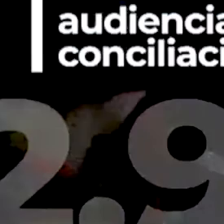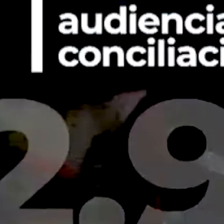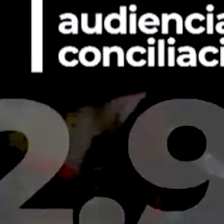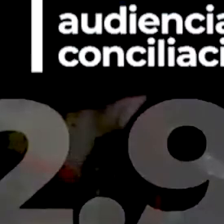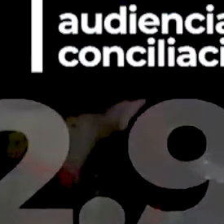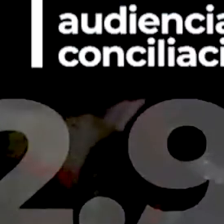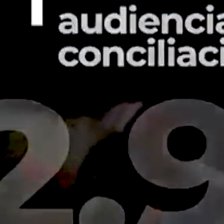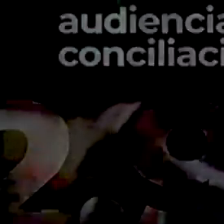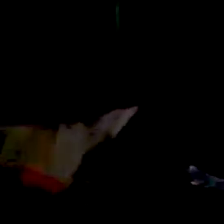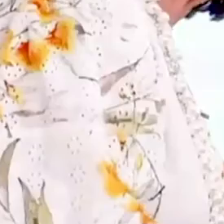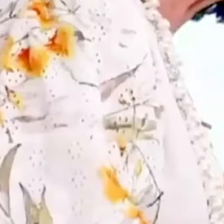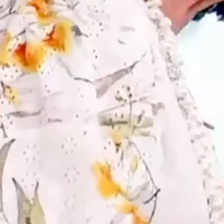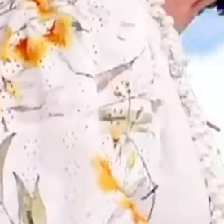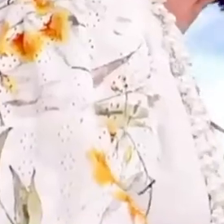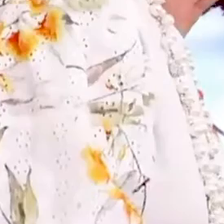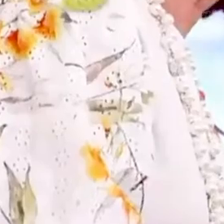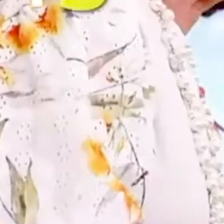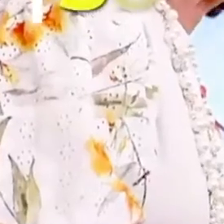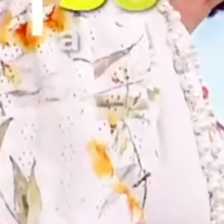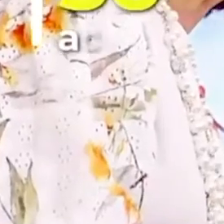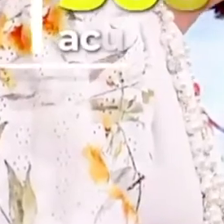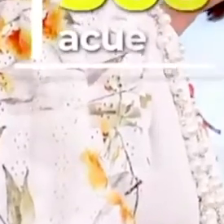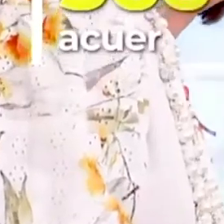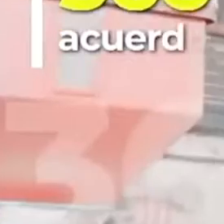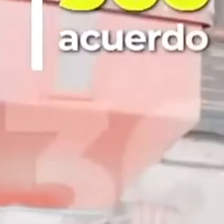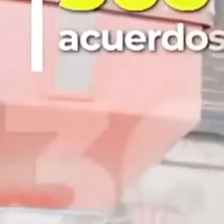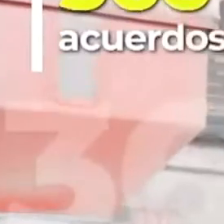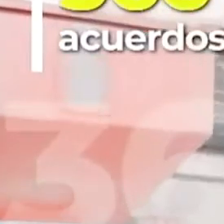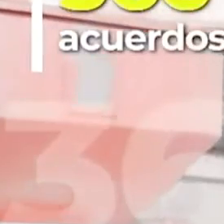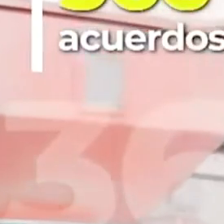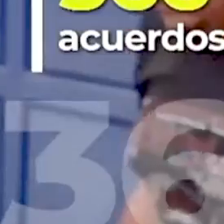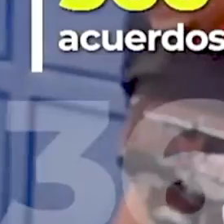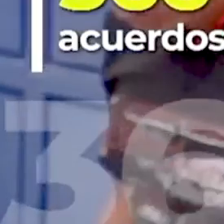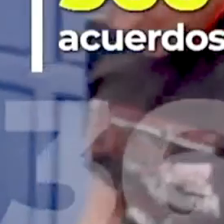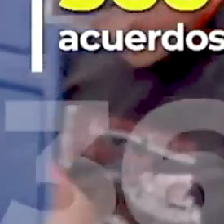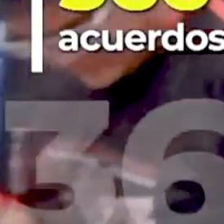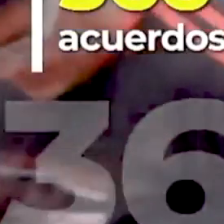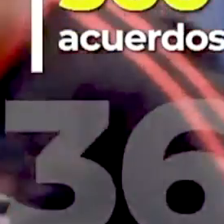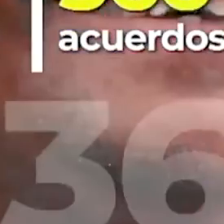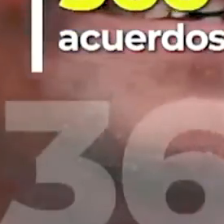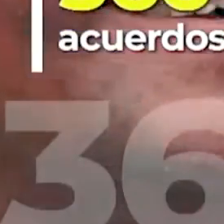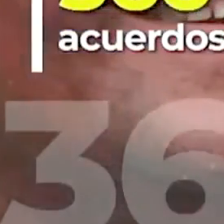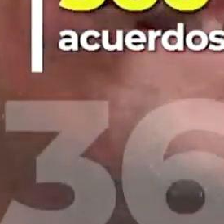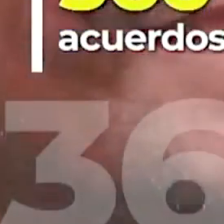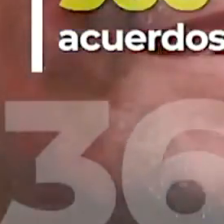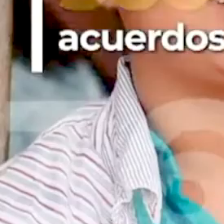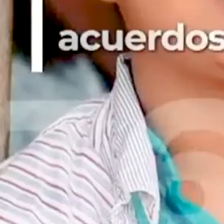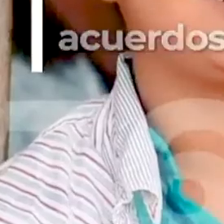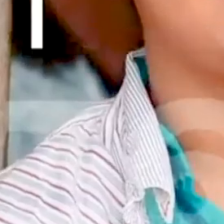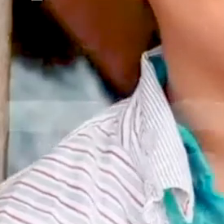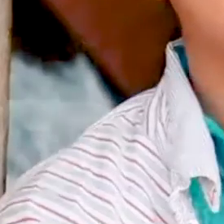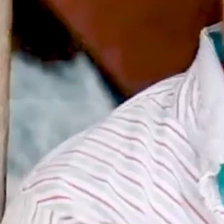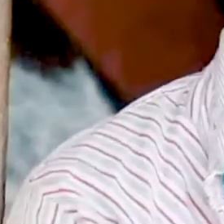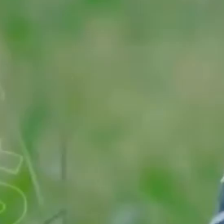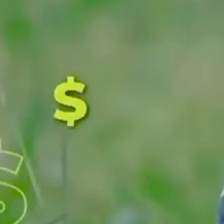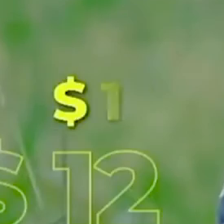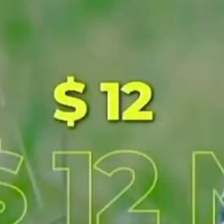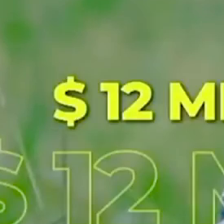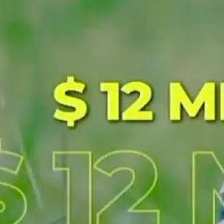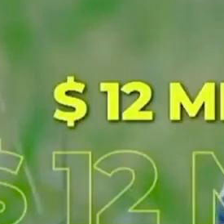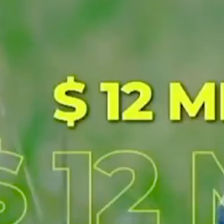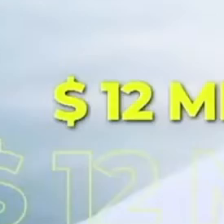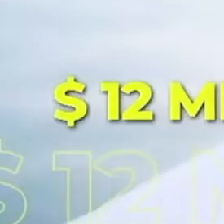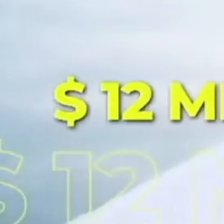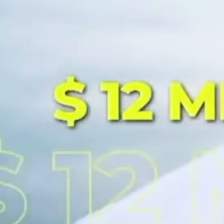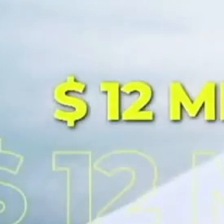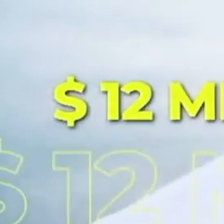2.944 audiencias de conciliación judicial, en las que se obtuvo 366 acuerdos, lo que significó un ahorro para el Estado de más